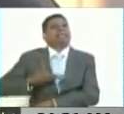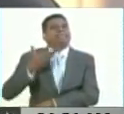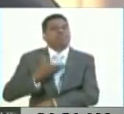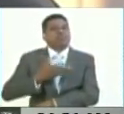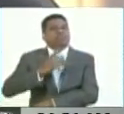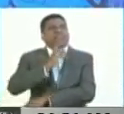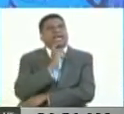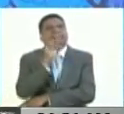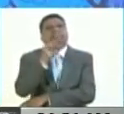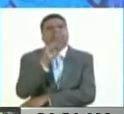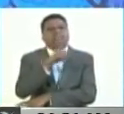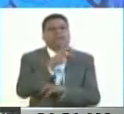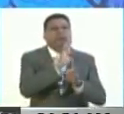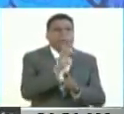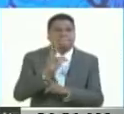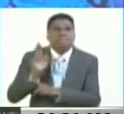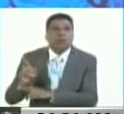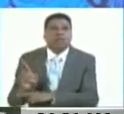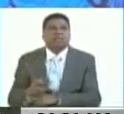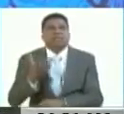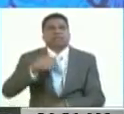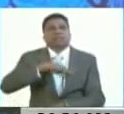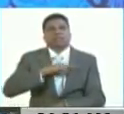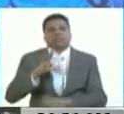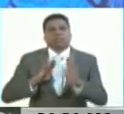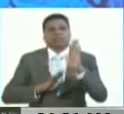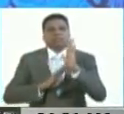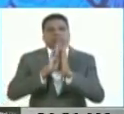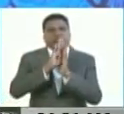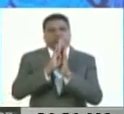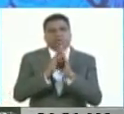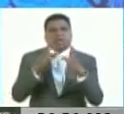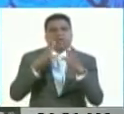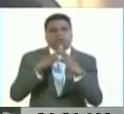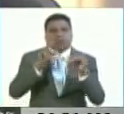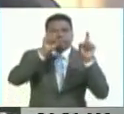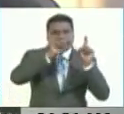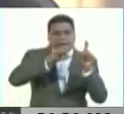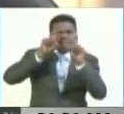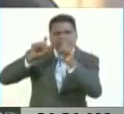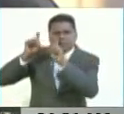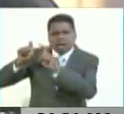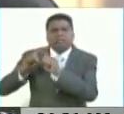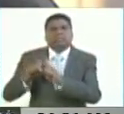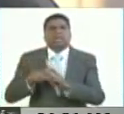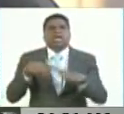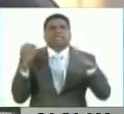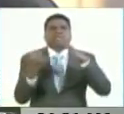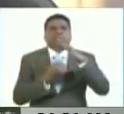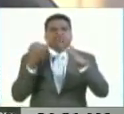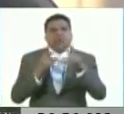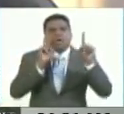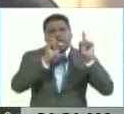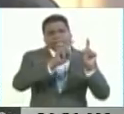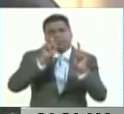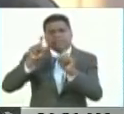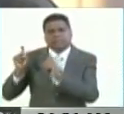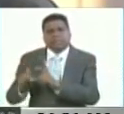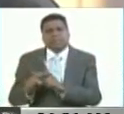También hay que continuar con el incremento de capacitación en el ámbito tecnológico. Las instituciones del Estado tienen que capacitar